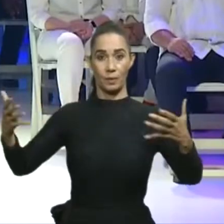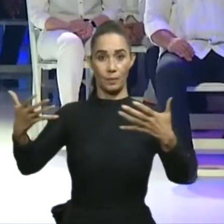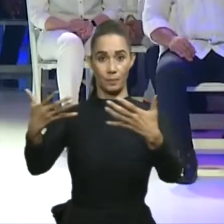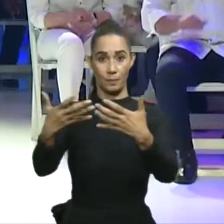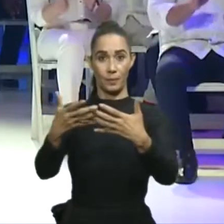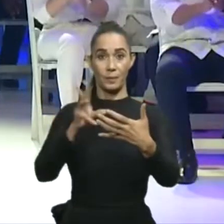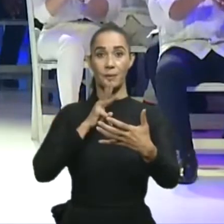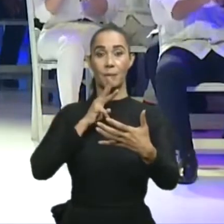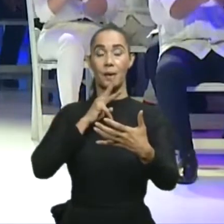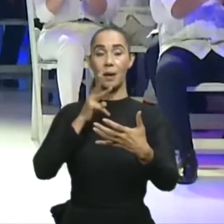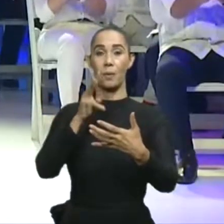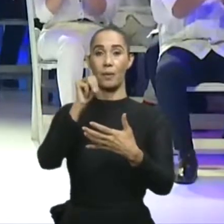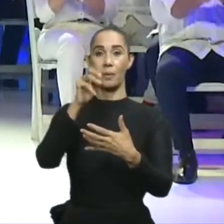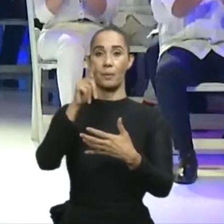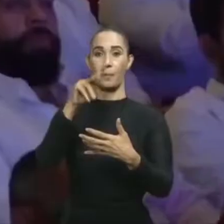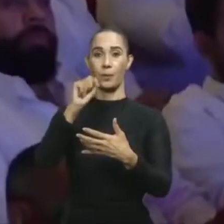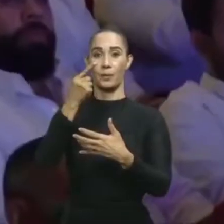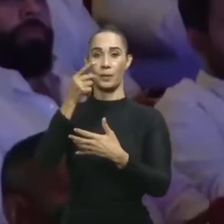grande